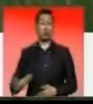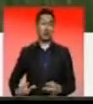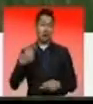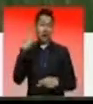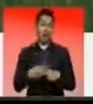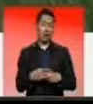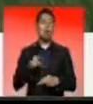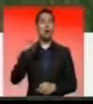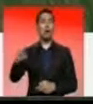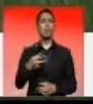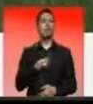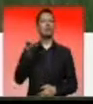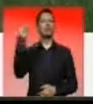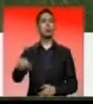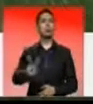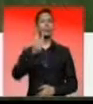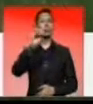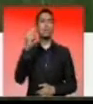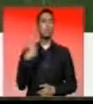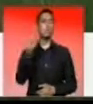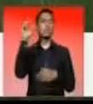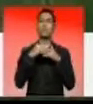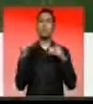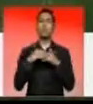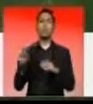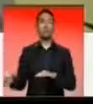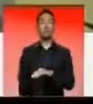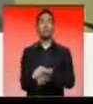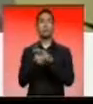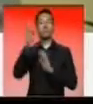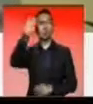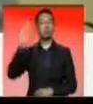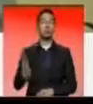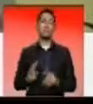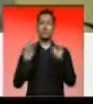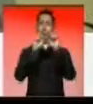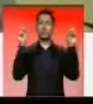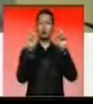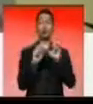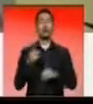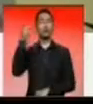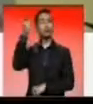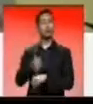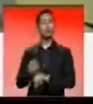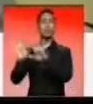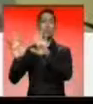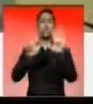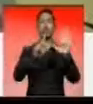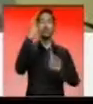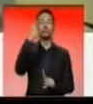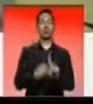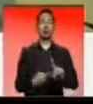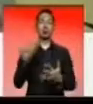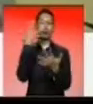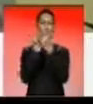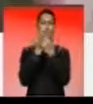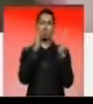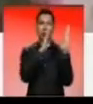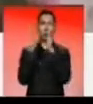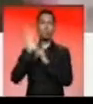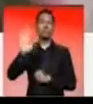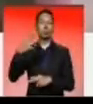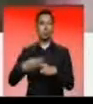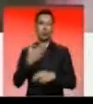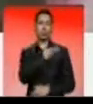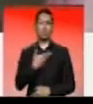recibir $20 millones en sobornos de la constructora Odebrecht. El Poder Judicial ordenó 18 meses de prisión preventiva para el ex jefe de